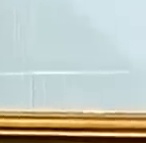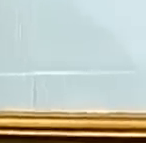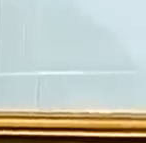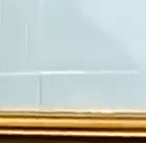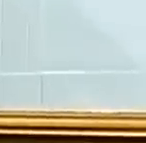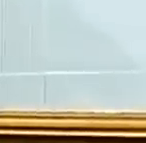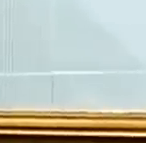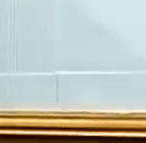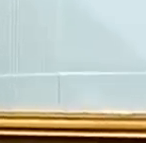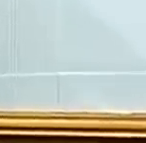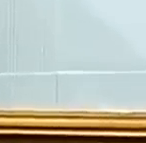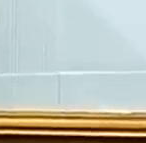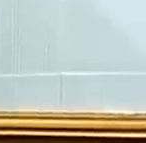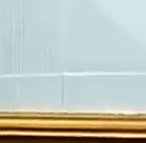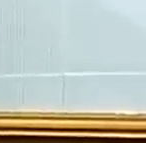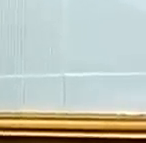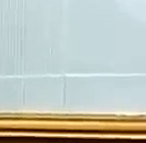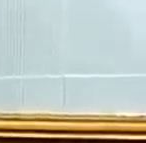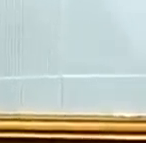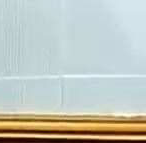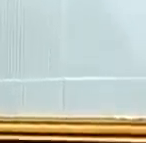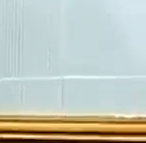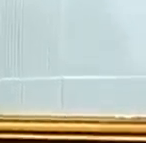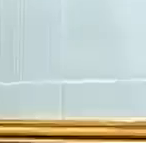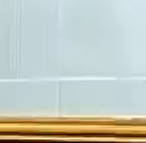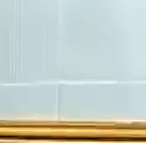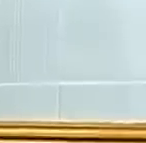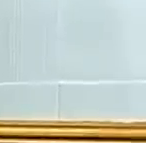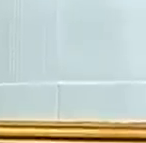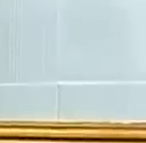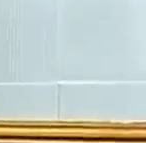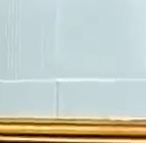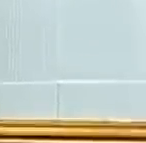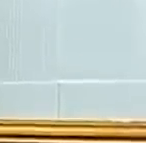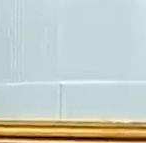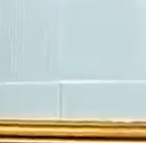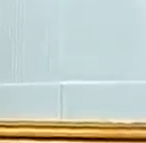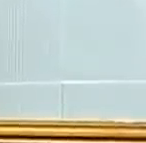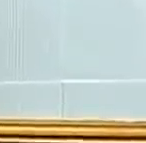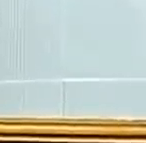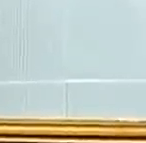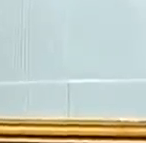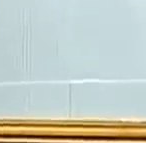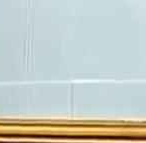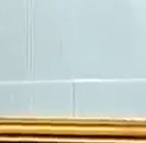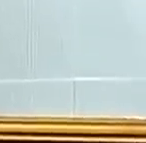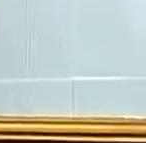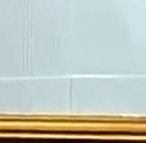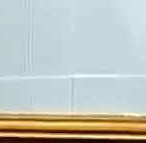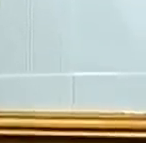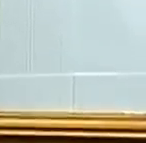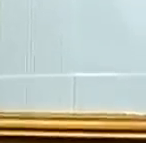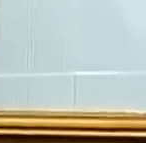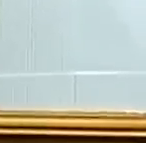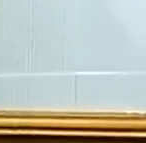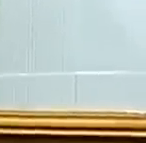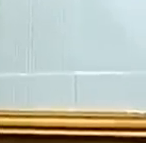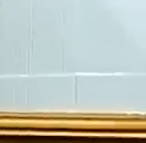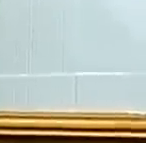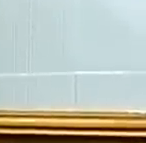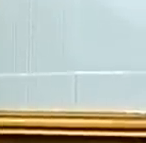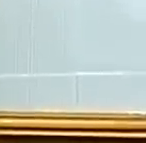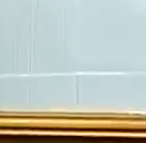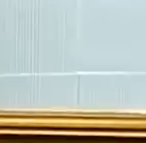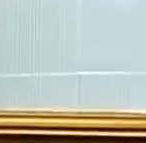estado bueno este debate en el marco del Día Internacional de los Trabajadores y las Trabajadoras.